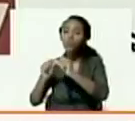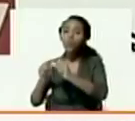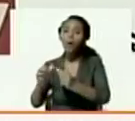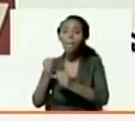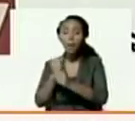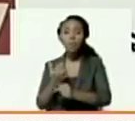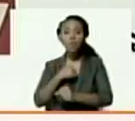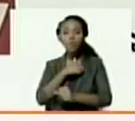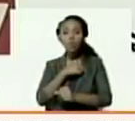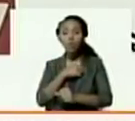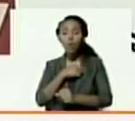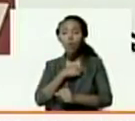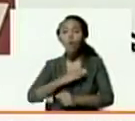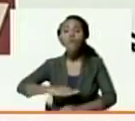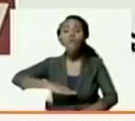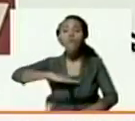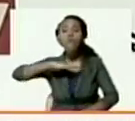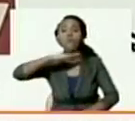llegar